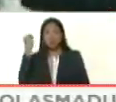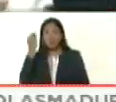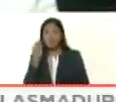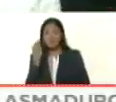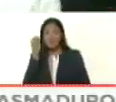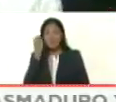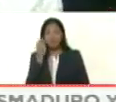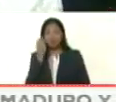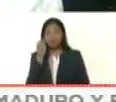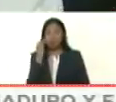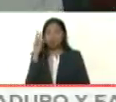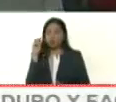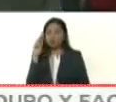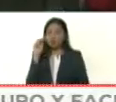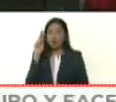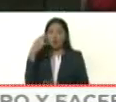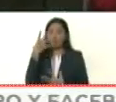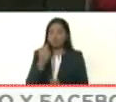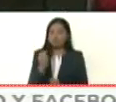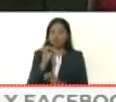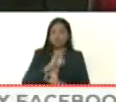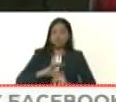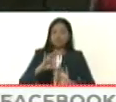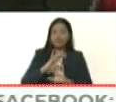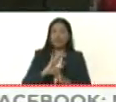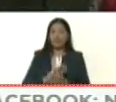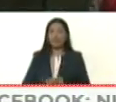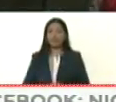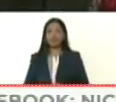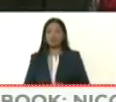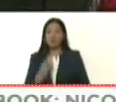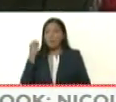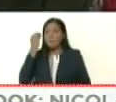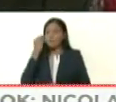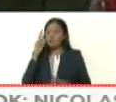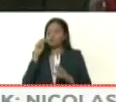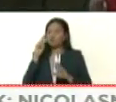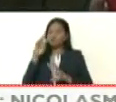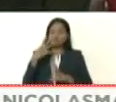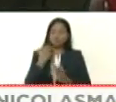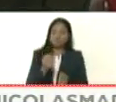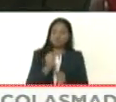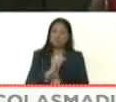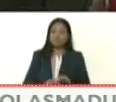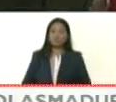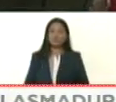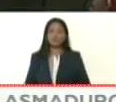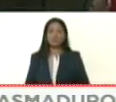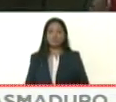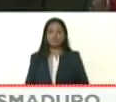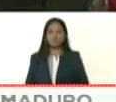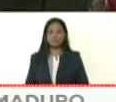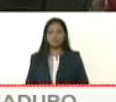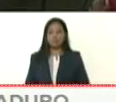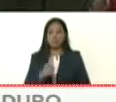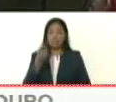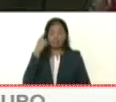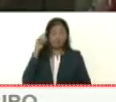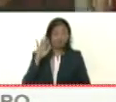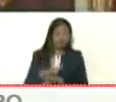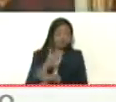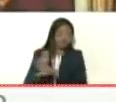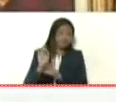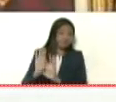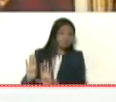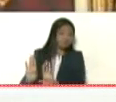que nunca lo van a entender. Creo que nunca lo van a entender. Allá ellos, pues, que se